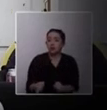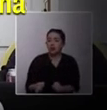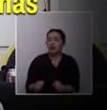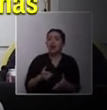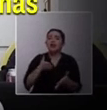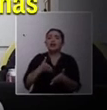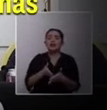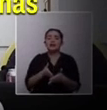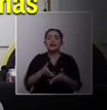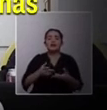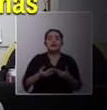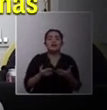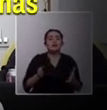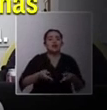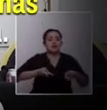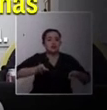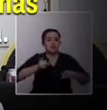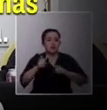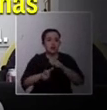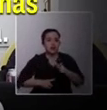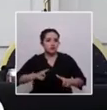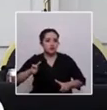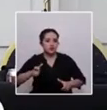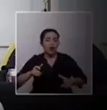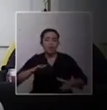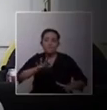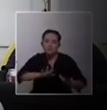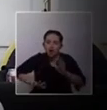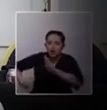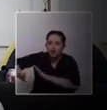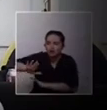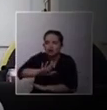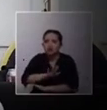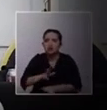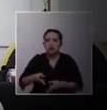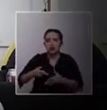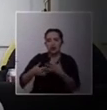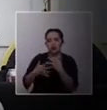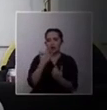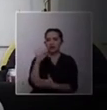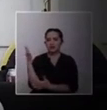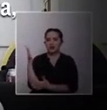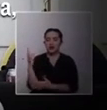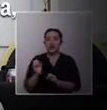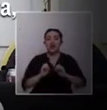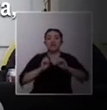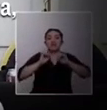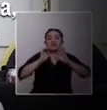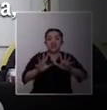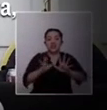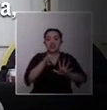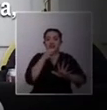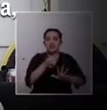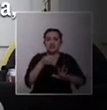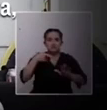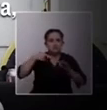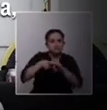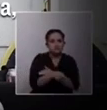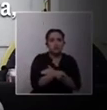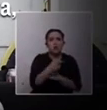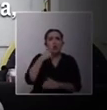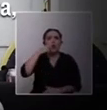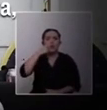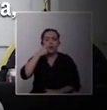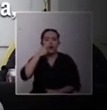libertades y derechos de las personas para proteger a la naturaleza. El 10 dice que se va a hacer una revisión histórica de toda intervención humana que haya vulnerado los derechos de